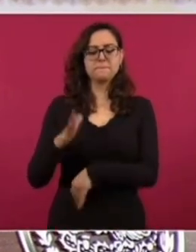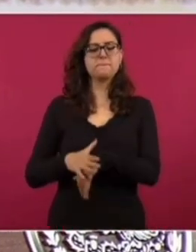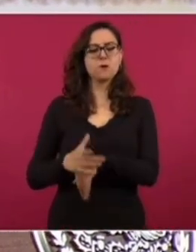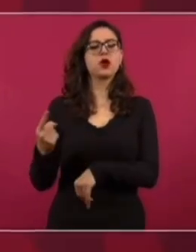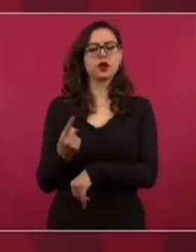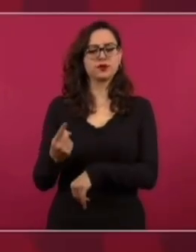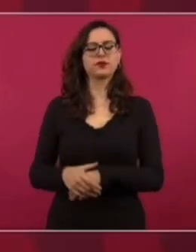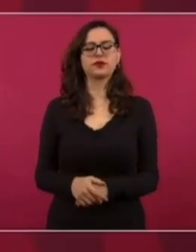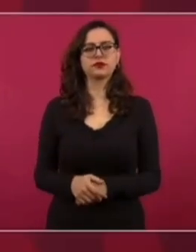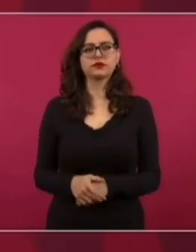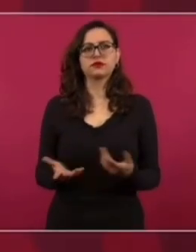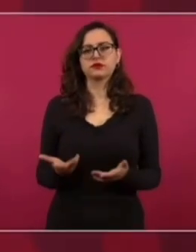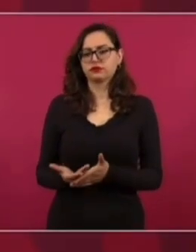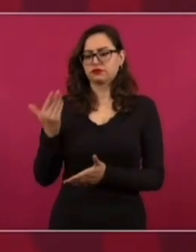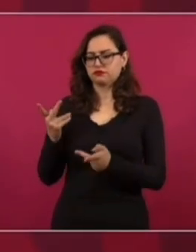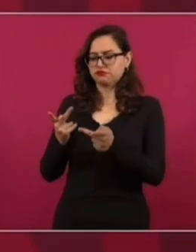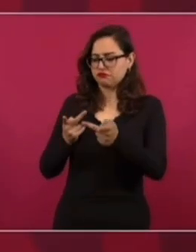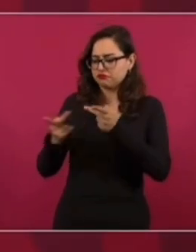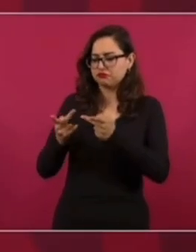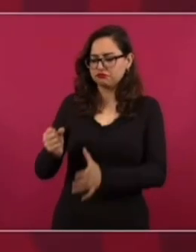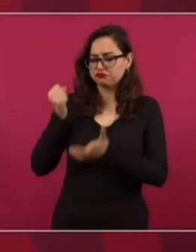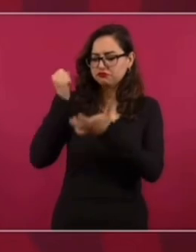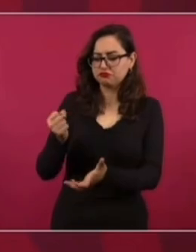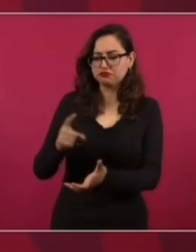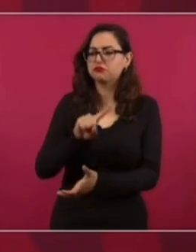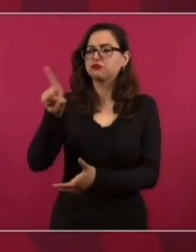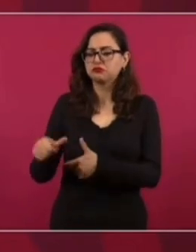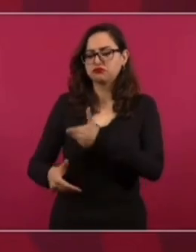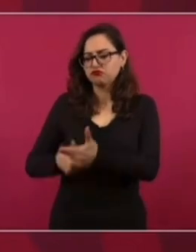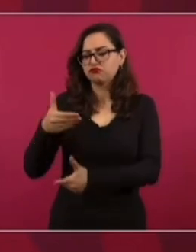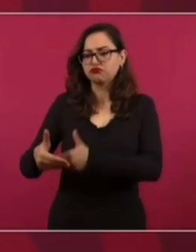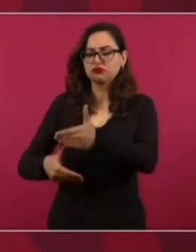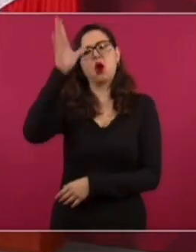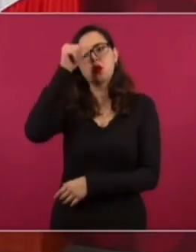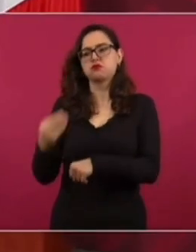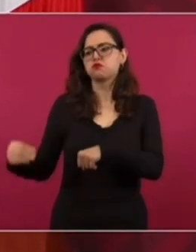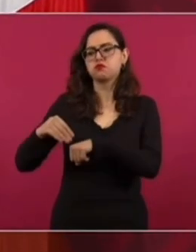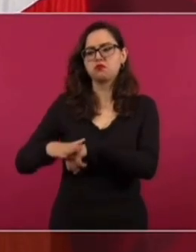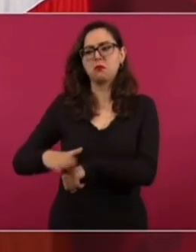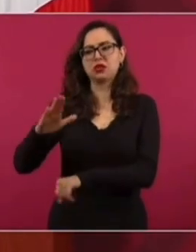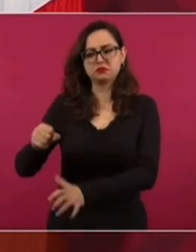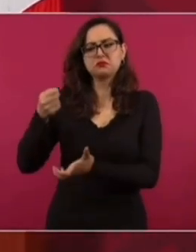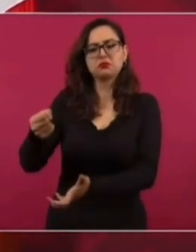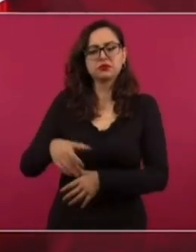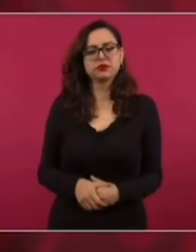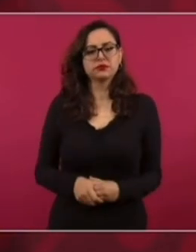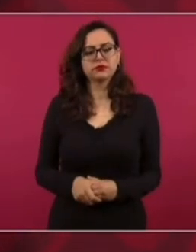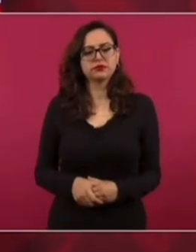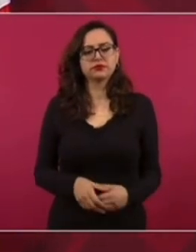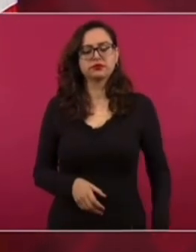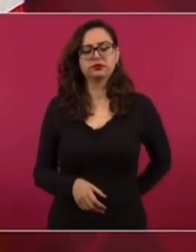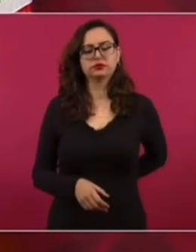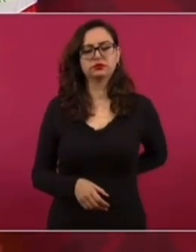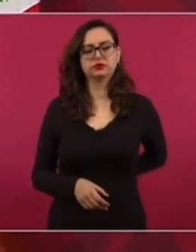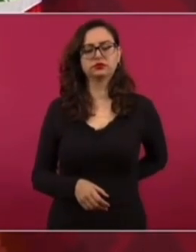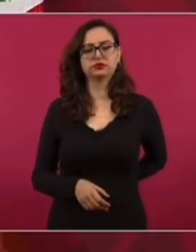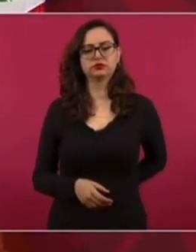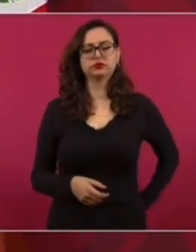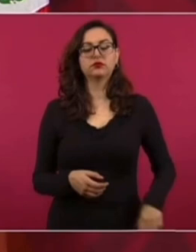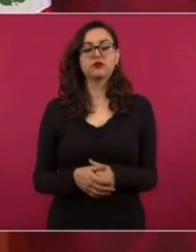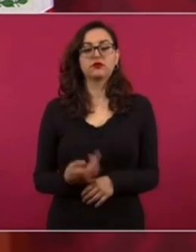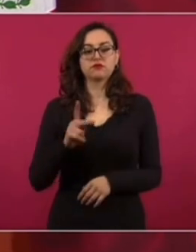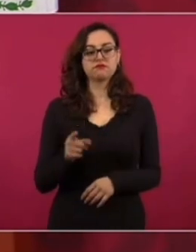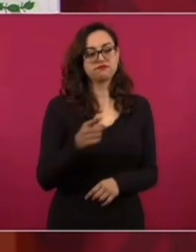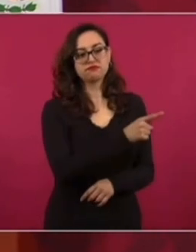contemplaron originalmente equipos que se necesitan. Pero tienen que estar ustedes